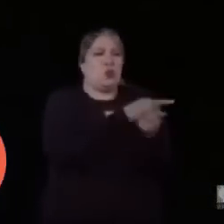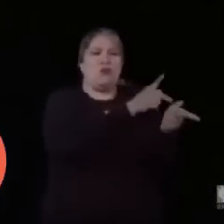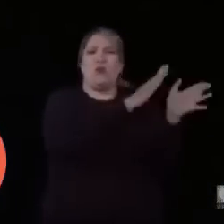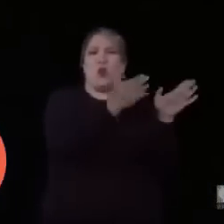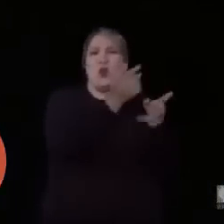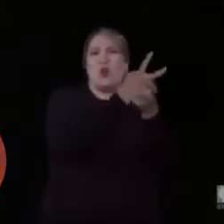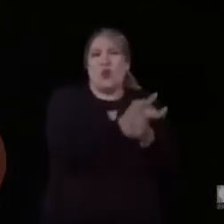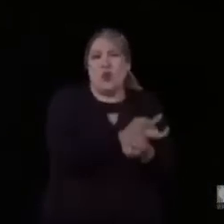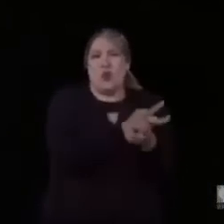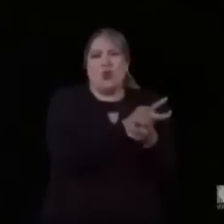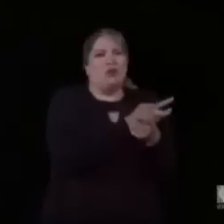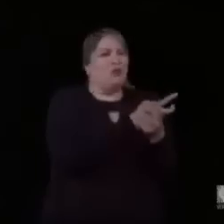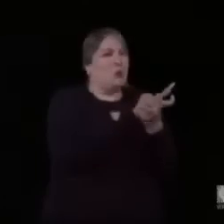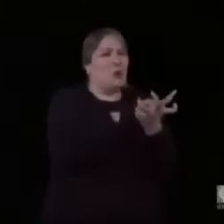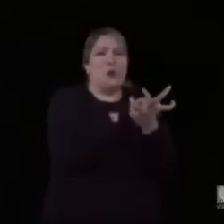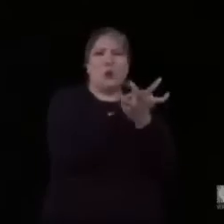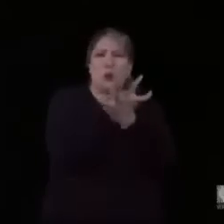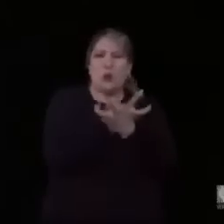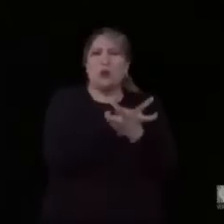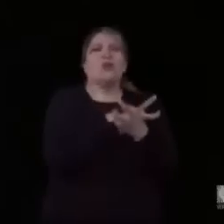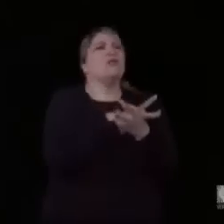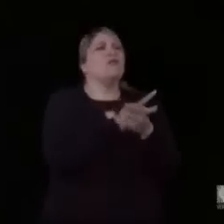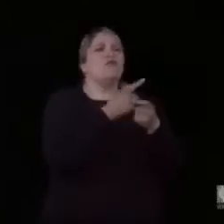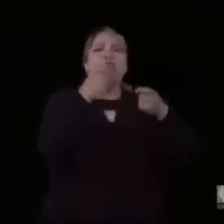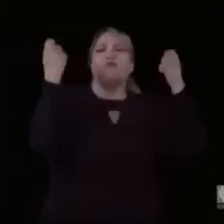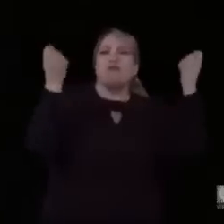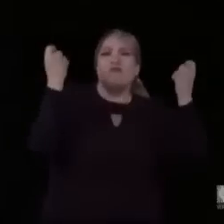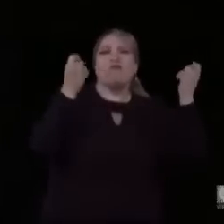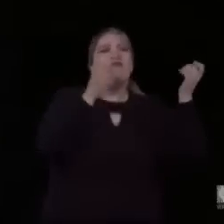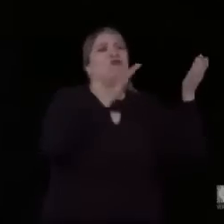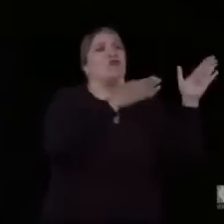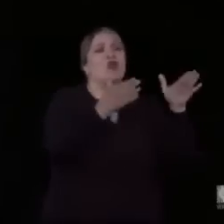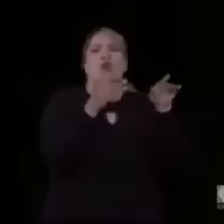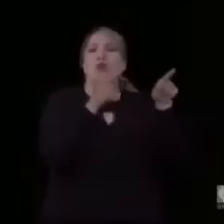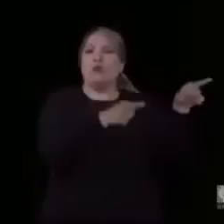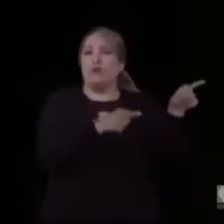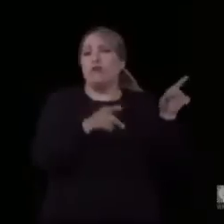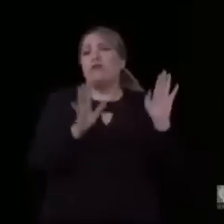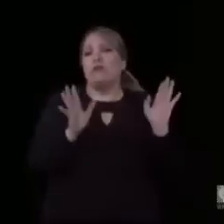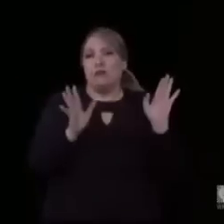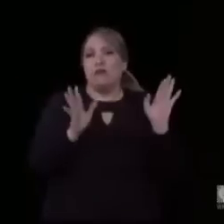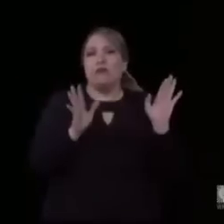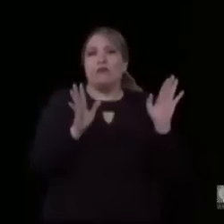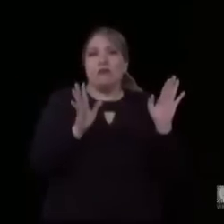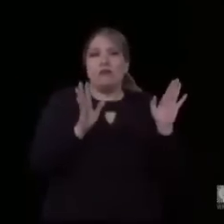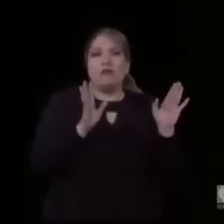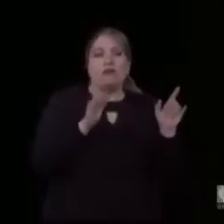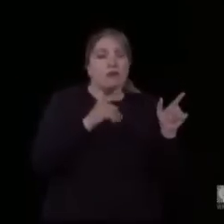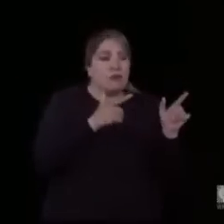la publicidad sobre los que habían sido dados de baja y la protección a los perpetradores.